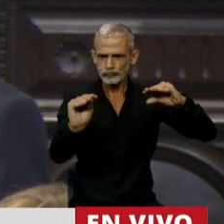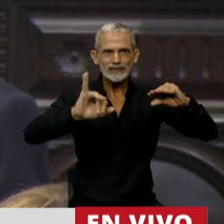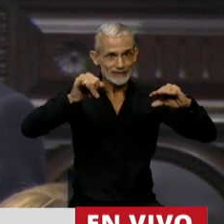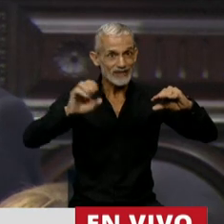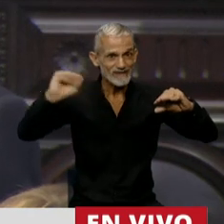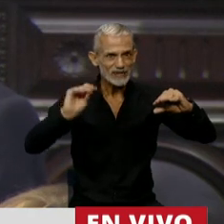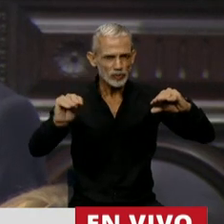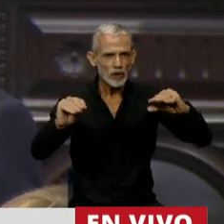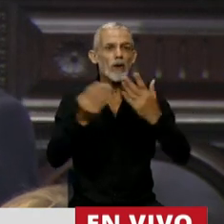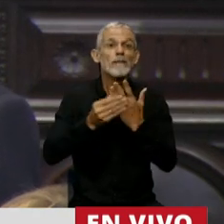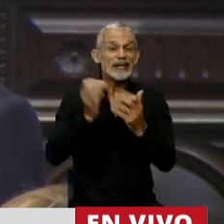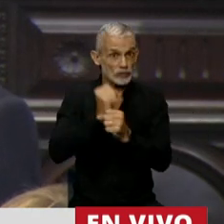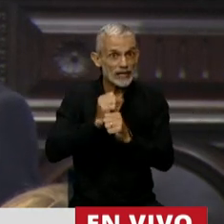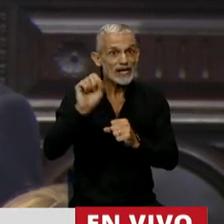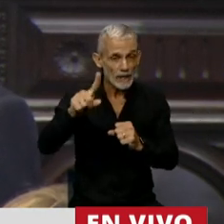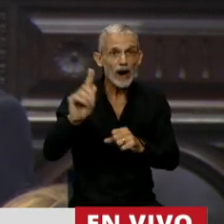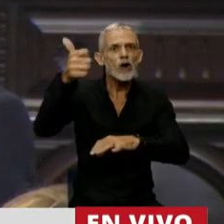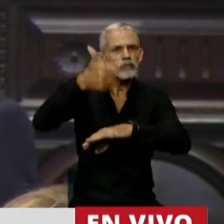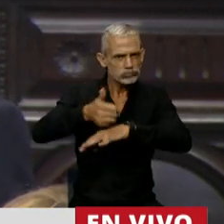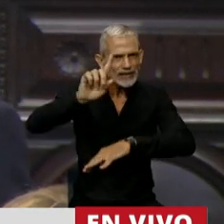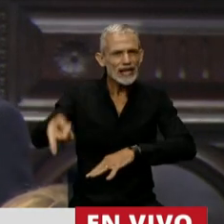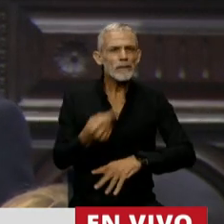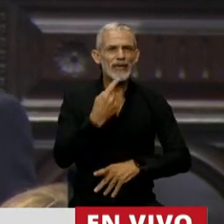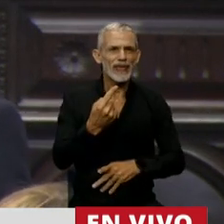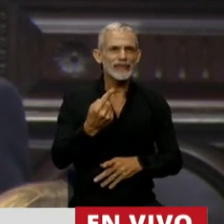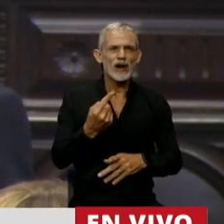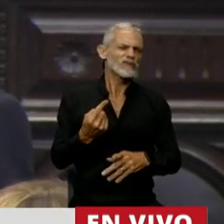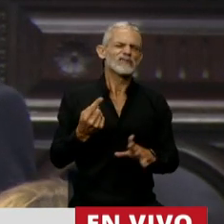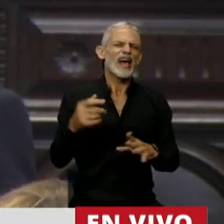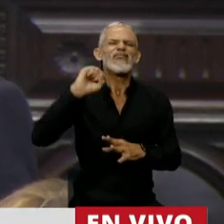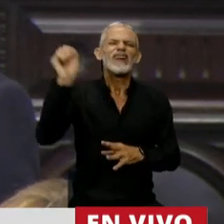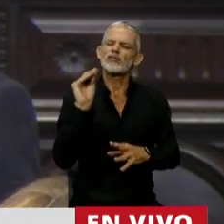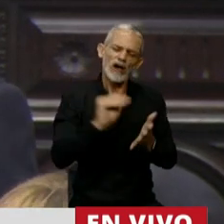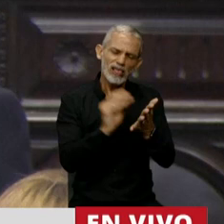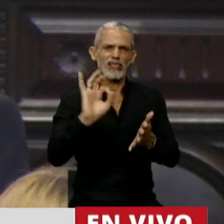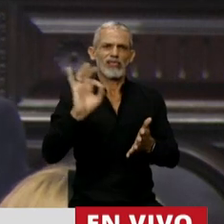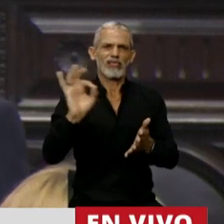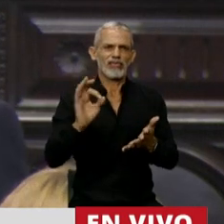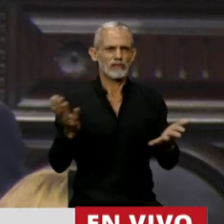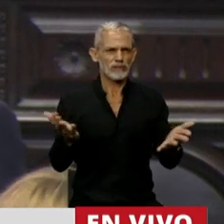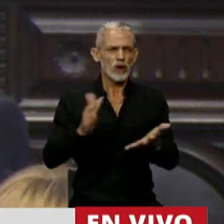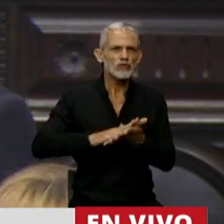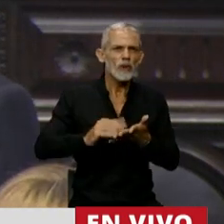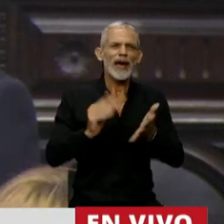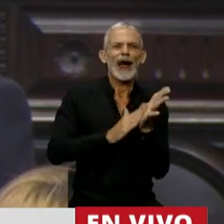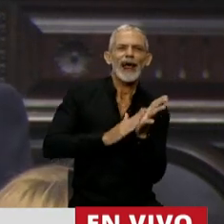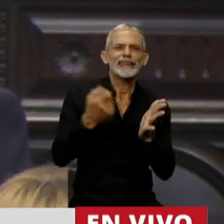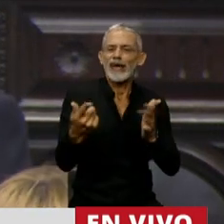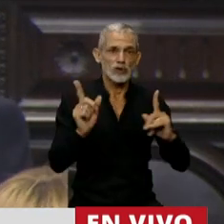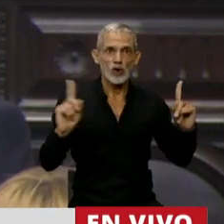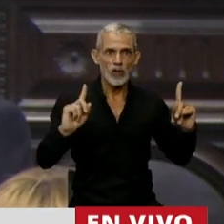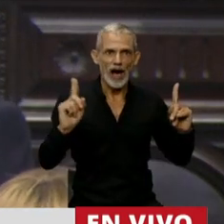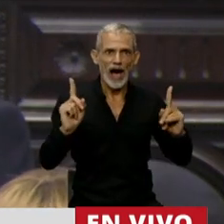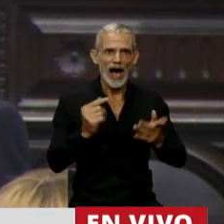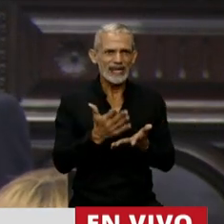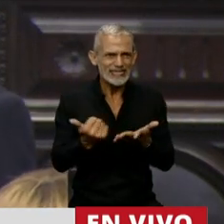dijo el ministro de Trabajo aquí terminantemente que no iba a estar, que no iba a haber cláusula de garantía, que no iba a